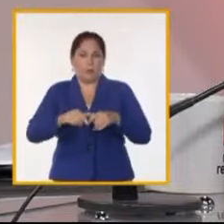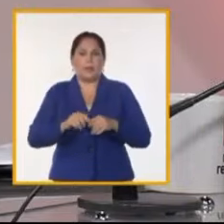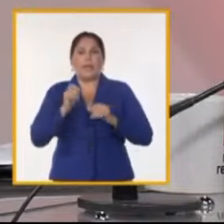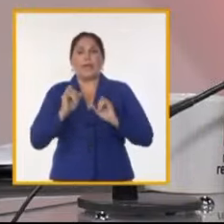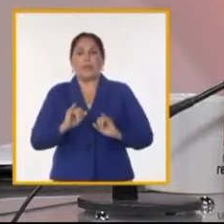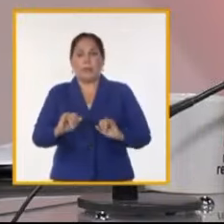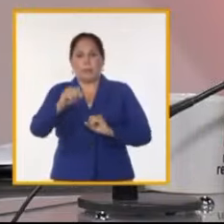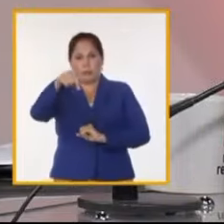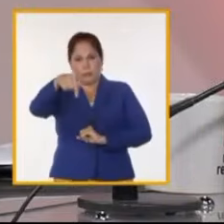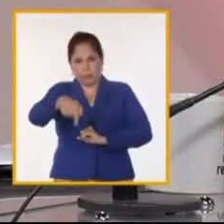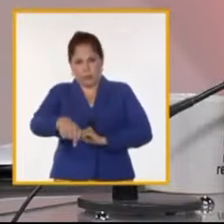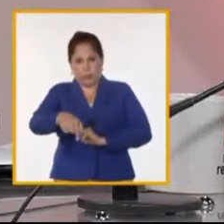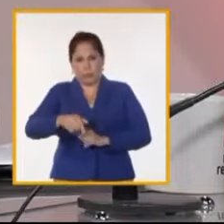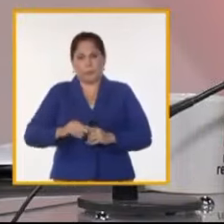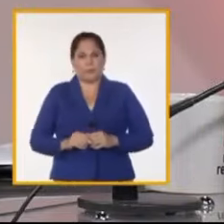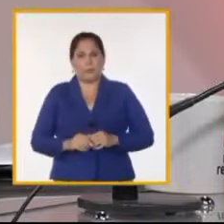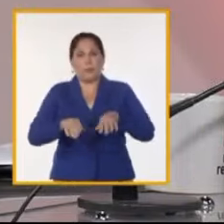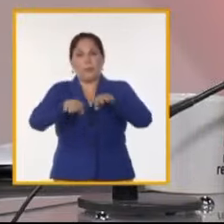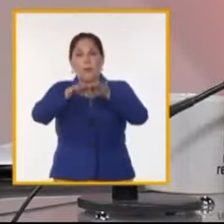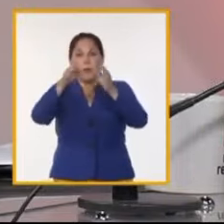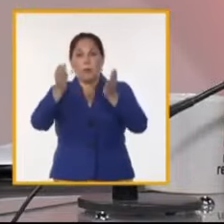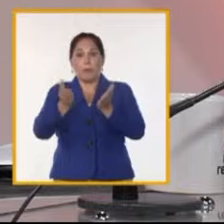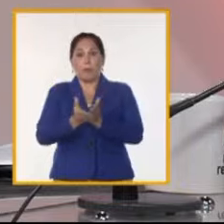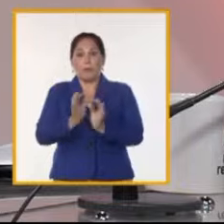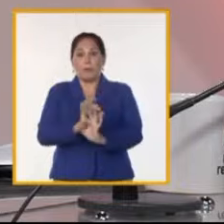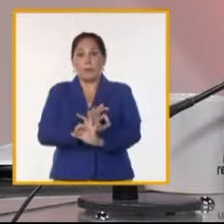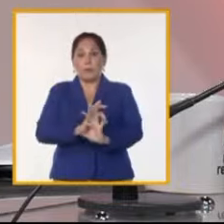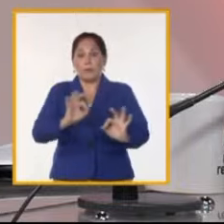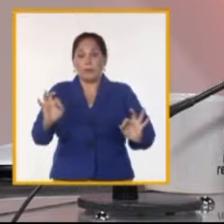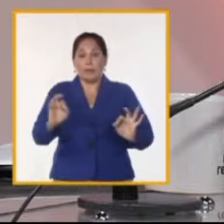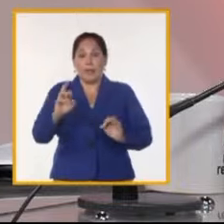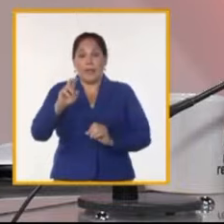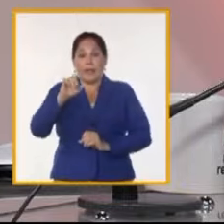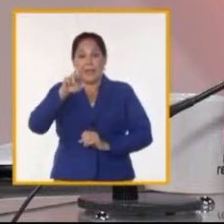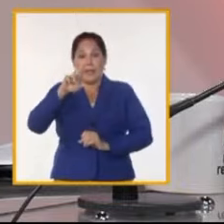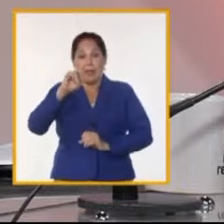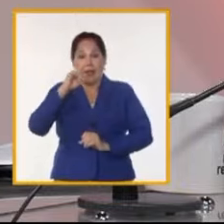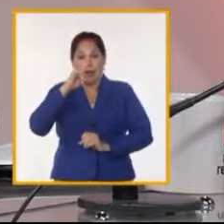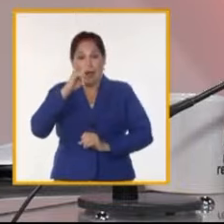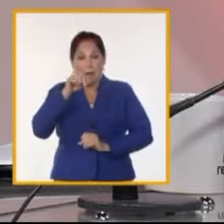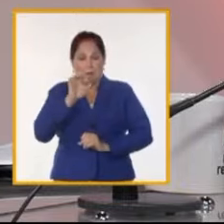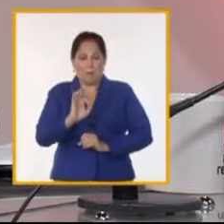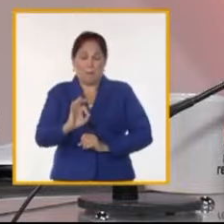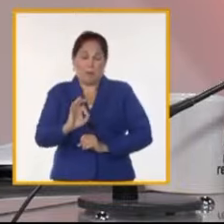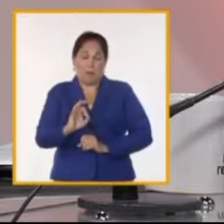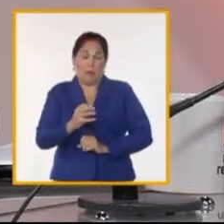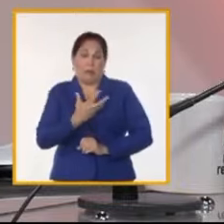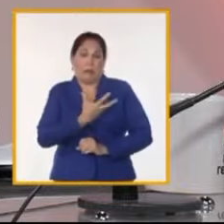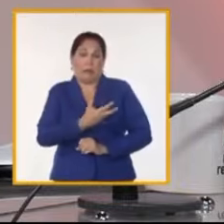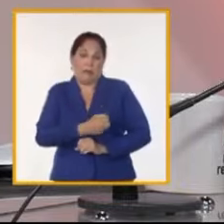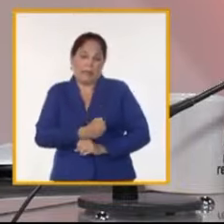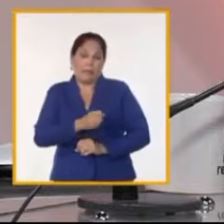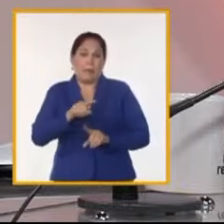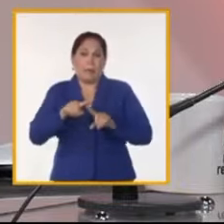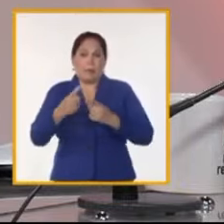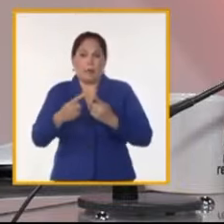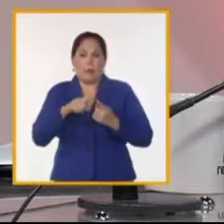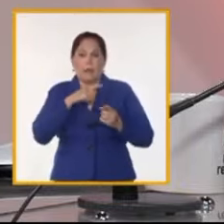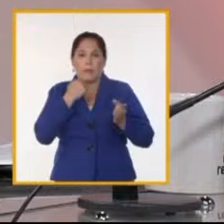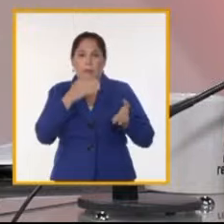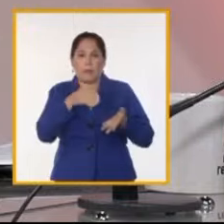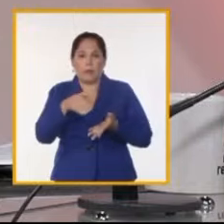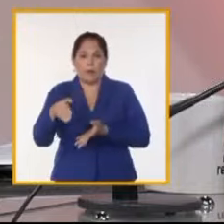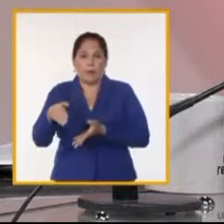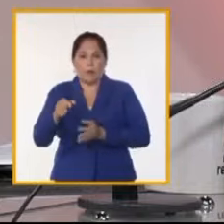noticia del día el mundo y especialmente Irán han estado conmovidos en las últimas horas por el fallecimiento en un